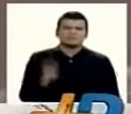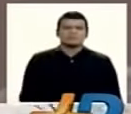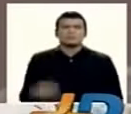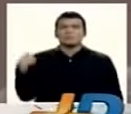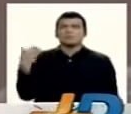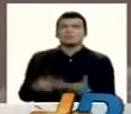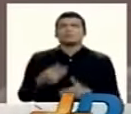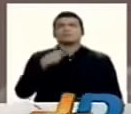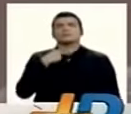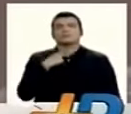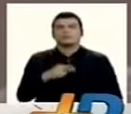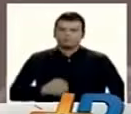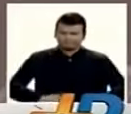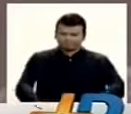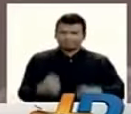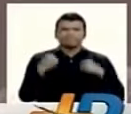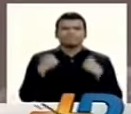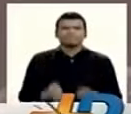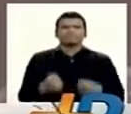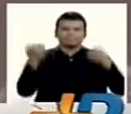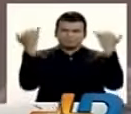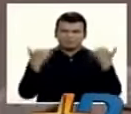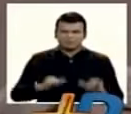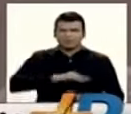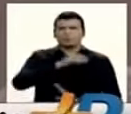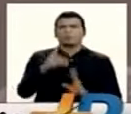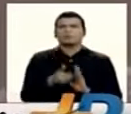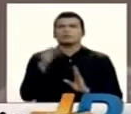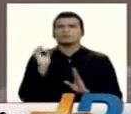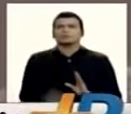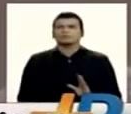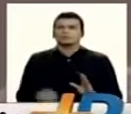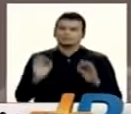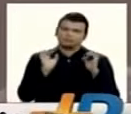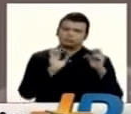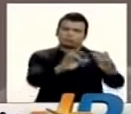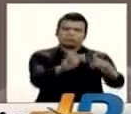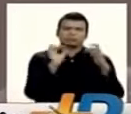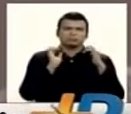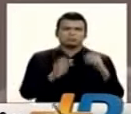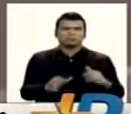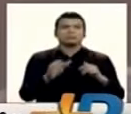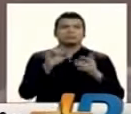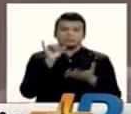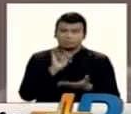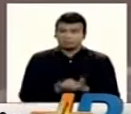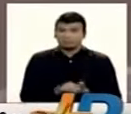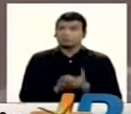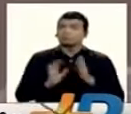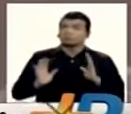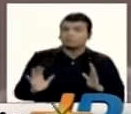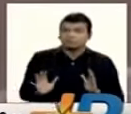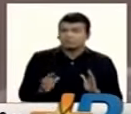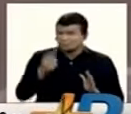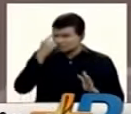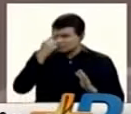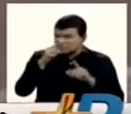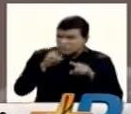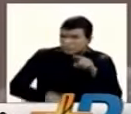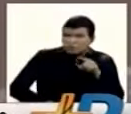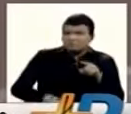a noviembre se consolide la terminación del conflicto por la vía negociada. Pero si eso no es